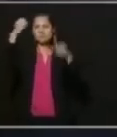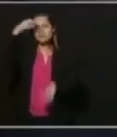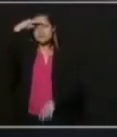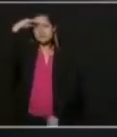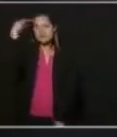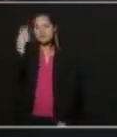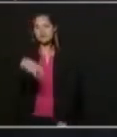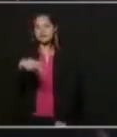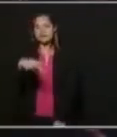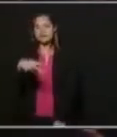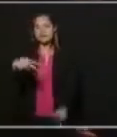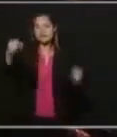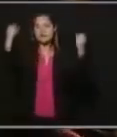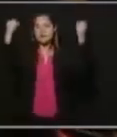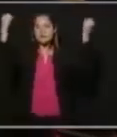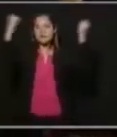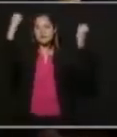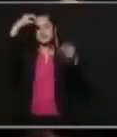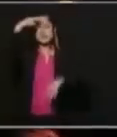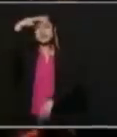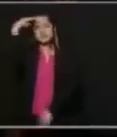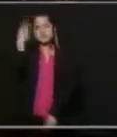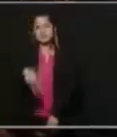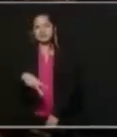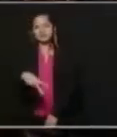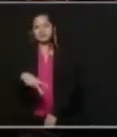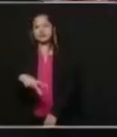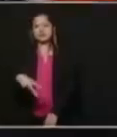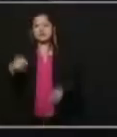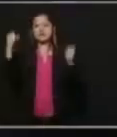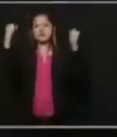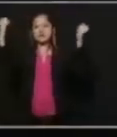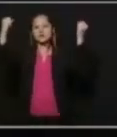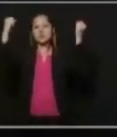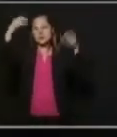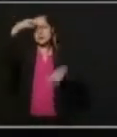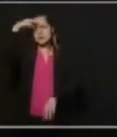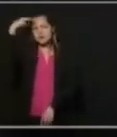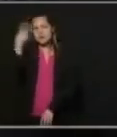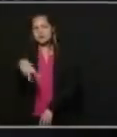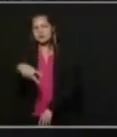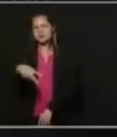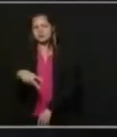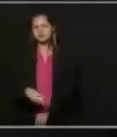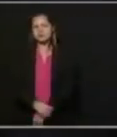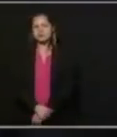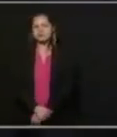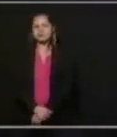¡Viva México! ¡Viva México! ¡Viva México!